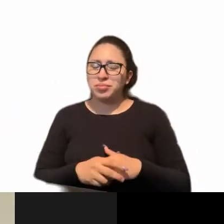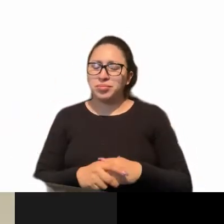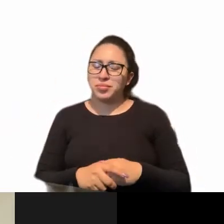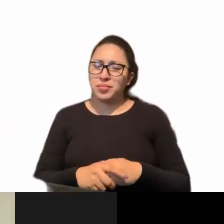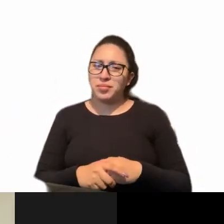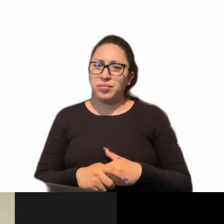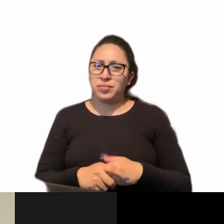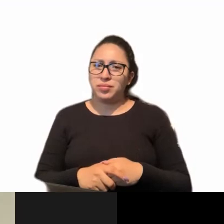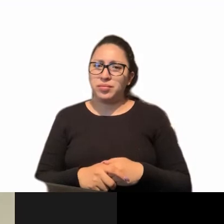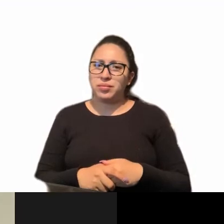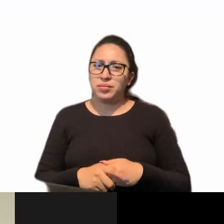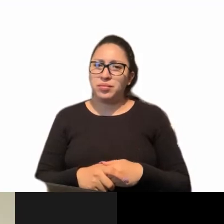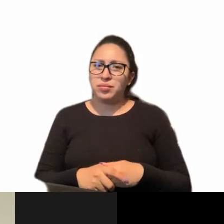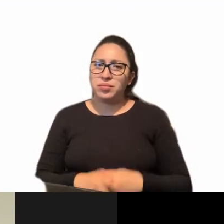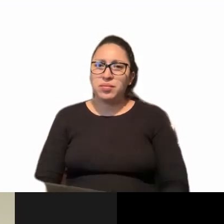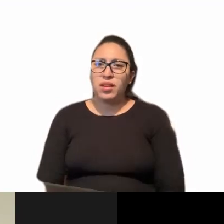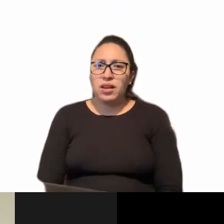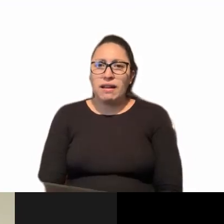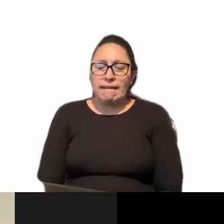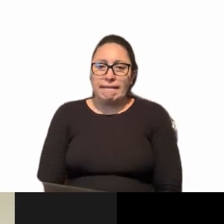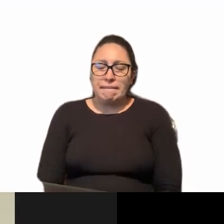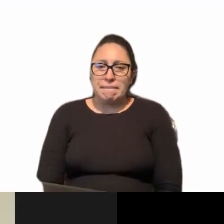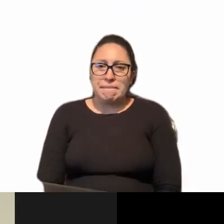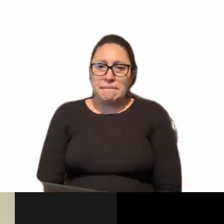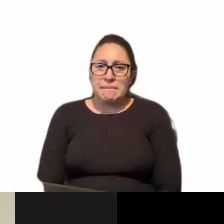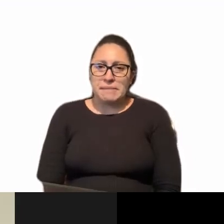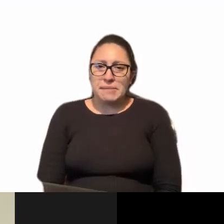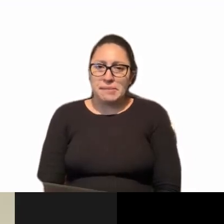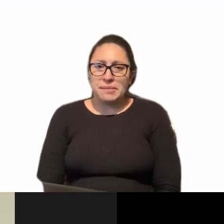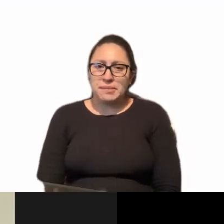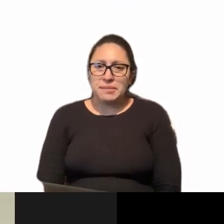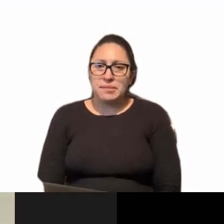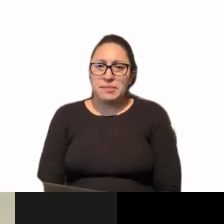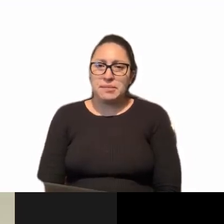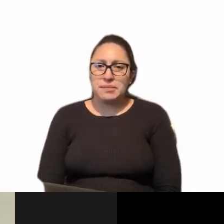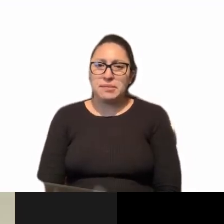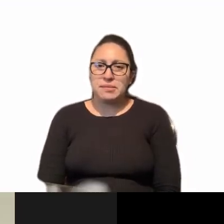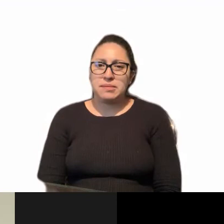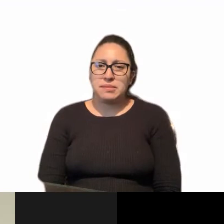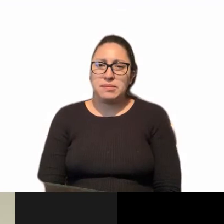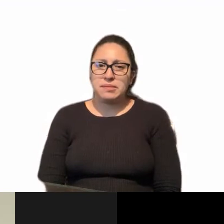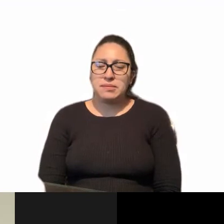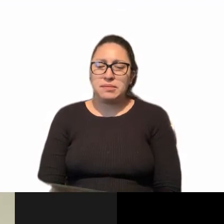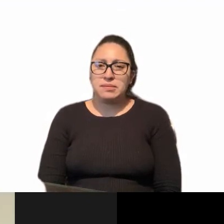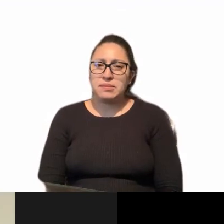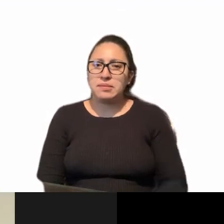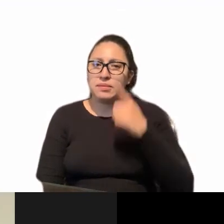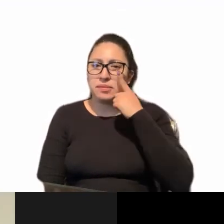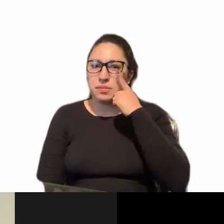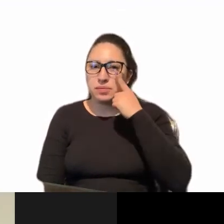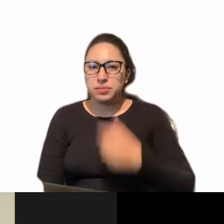votando. No quiero ser omisa, obviamente conozco los